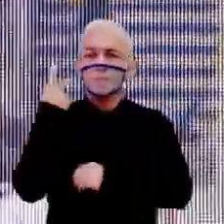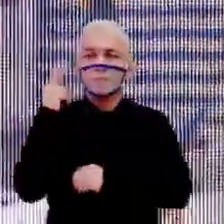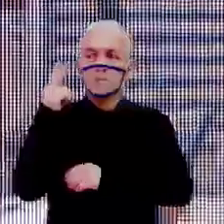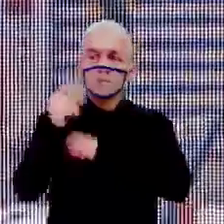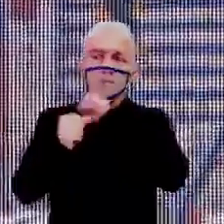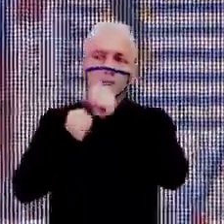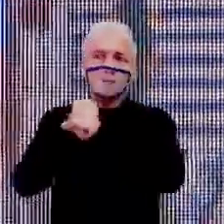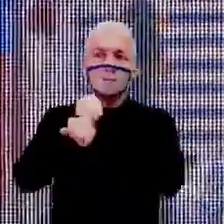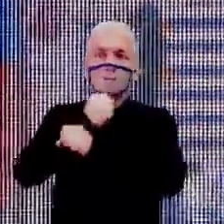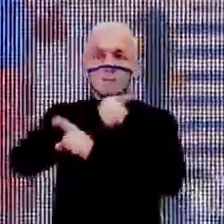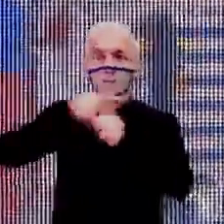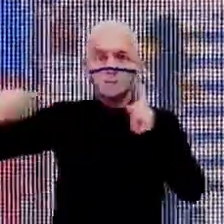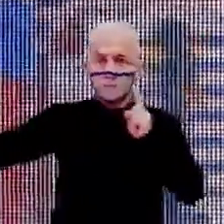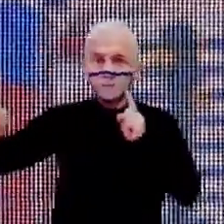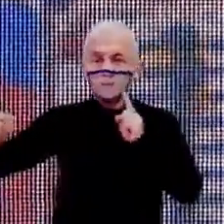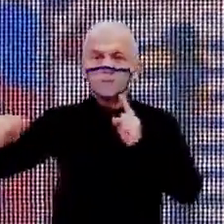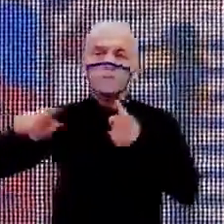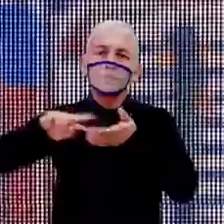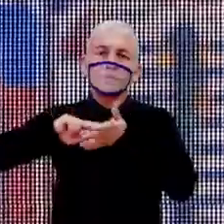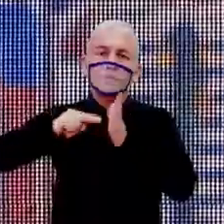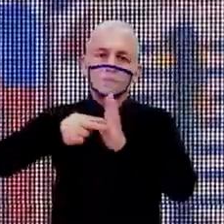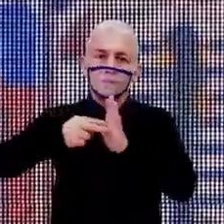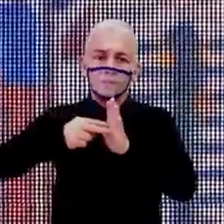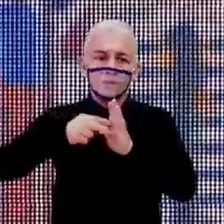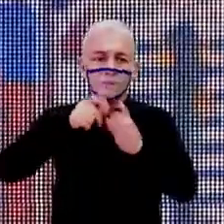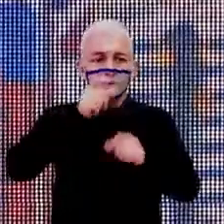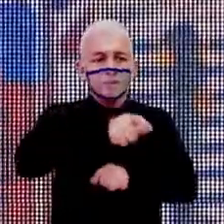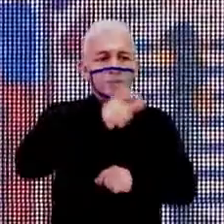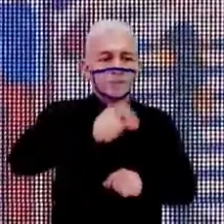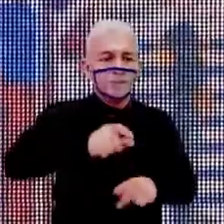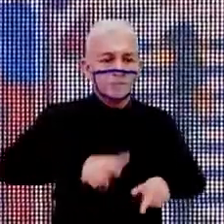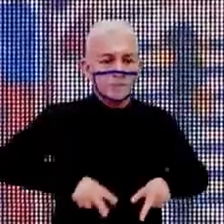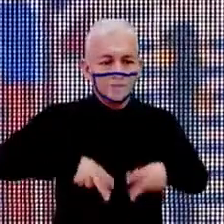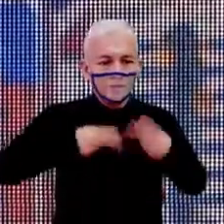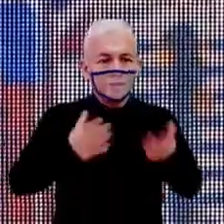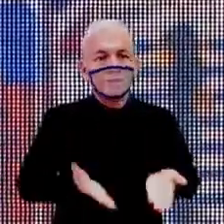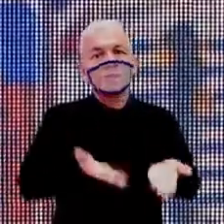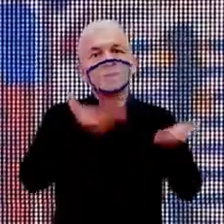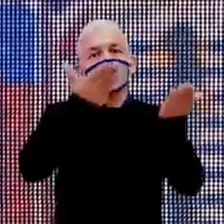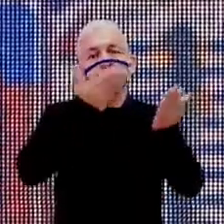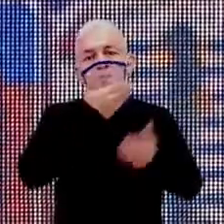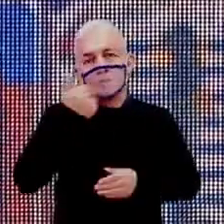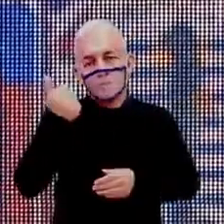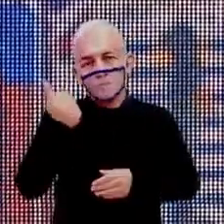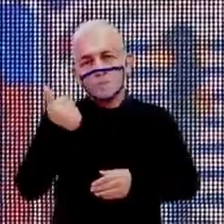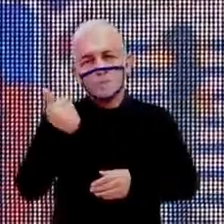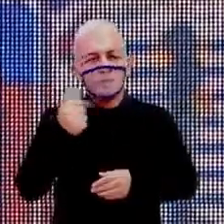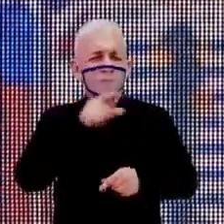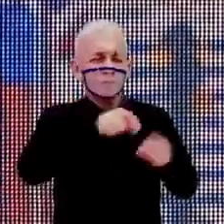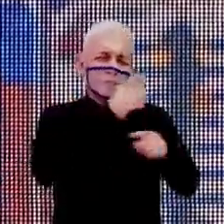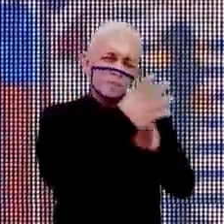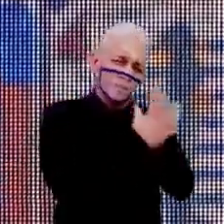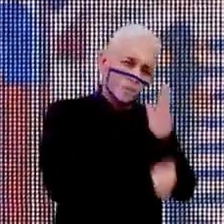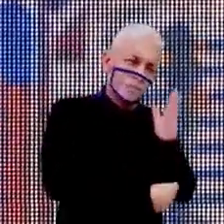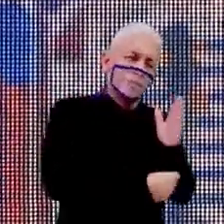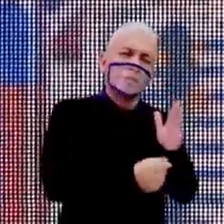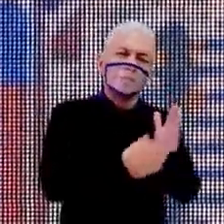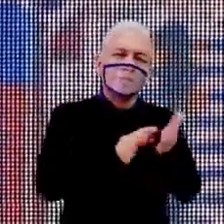y medio ya que lleva, ha mejorado la calidad de vida de todos los habitantes del menos favorecidos de la